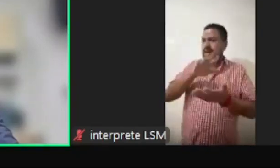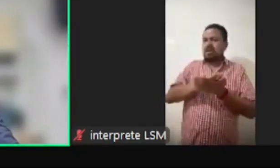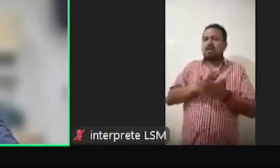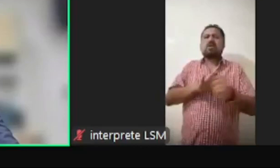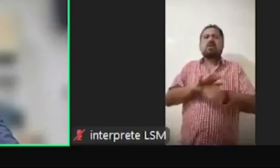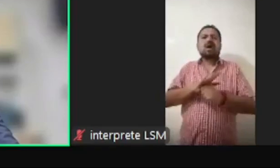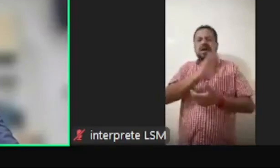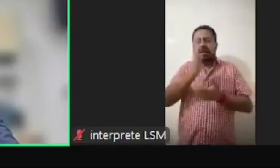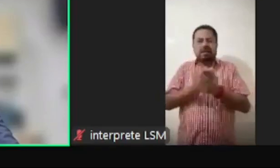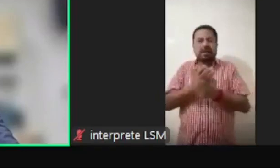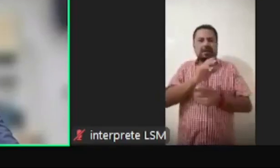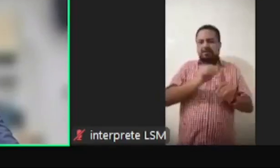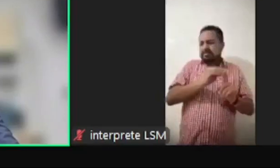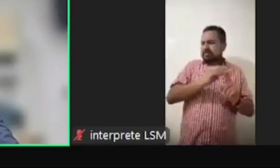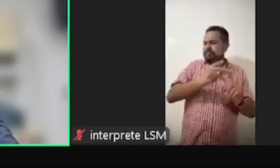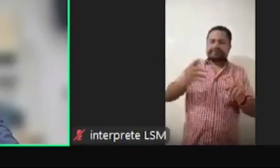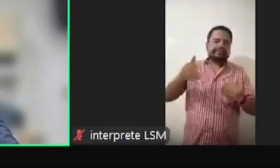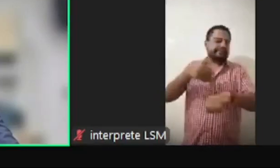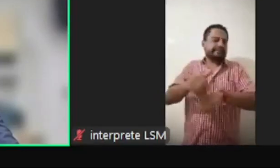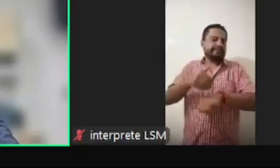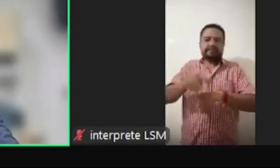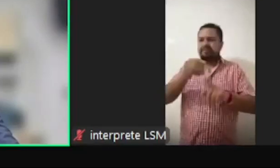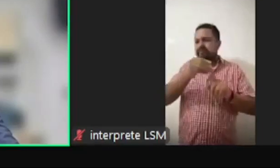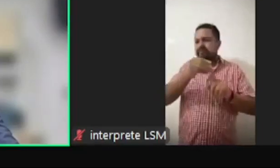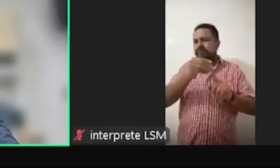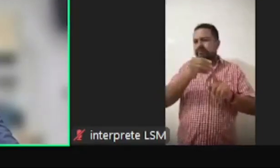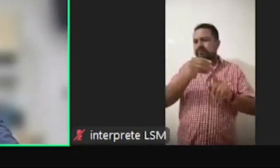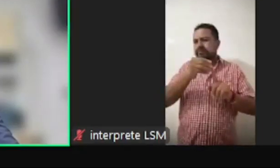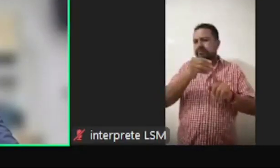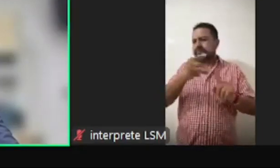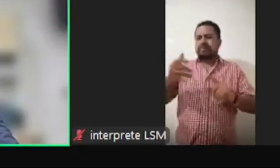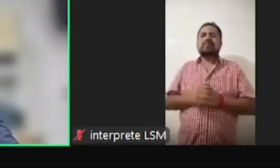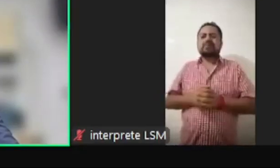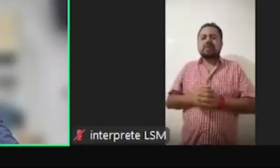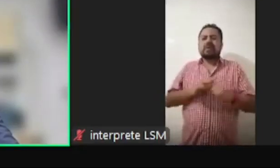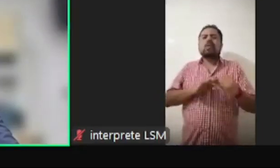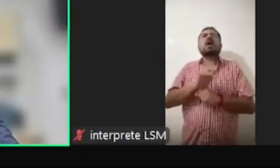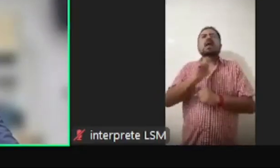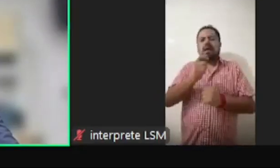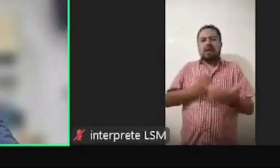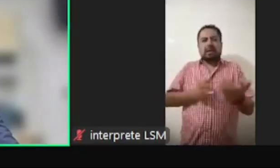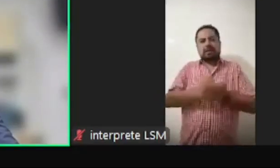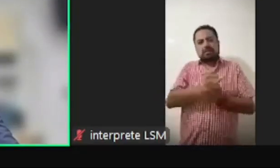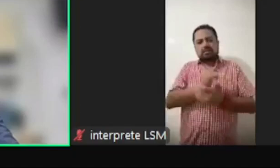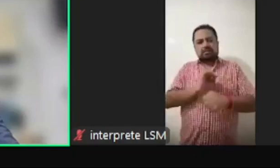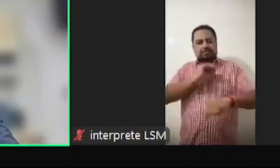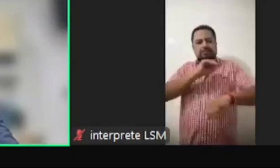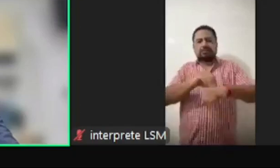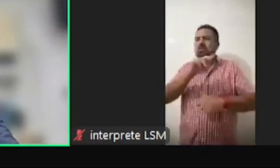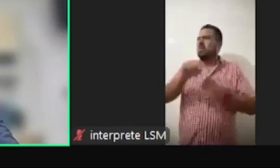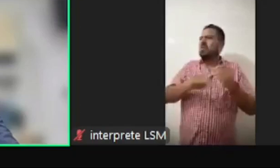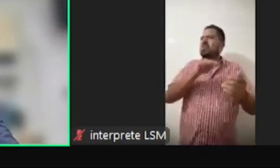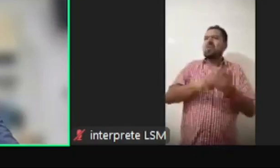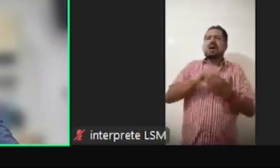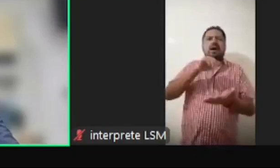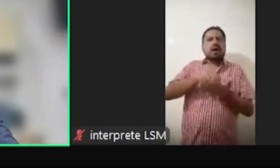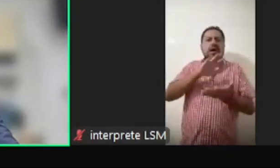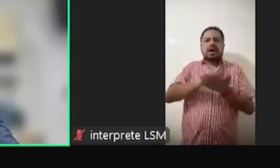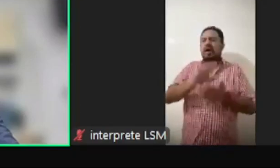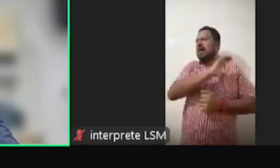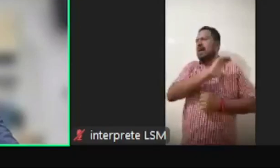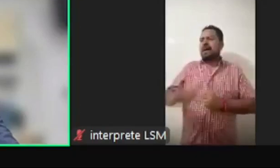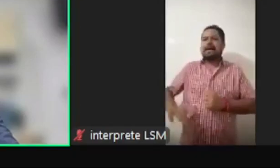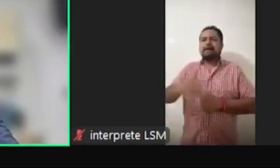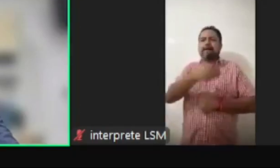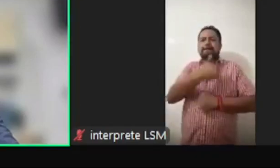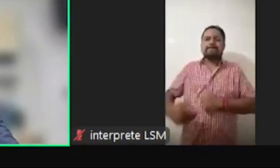expediente CNJI, diagonal 49, diagonal 2024, en la que se determinó que no había lugar a otorgar el registro de la candidatura por la presidencia